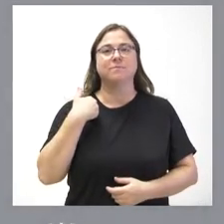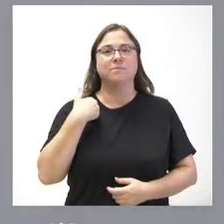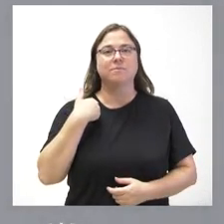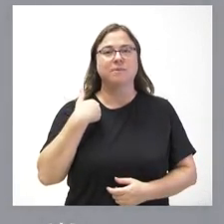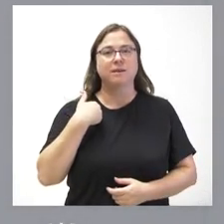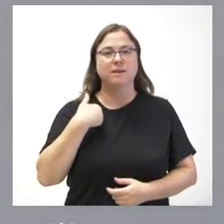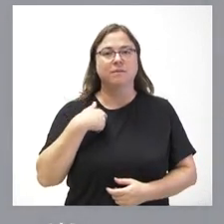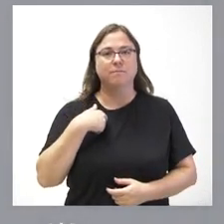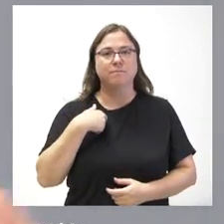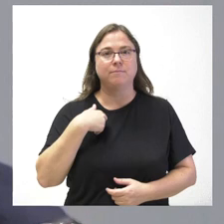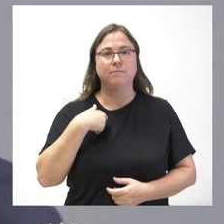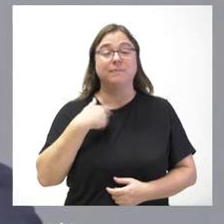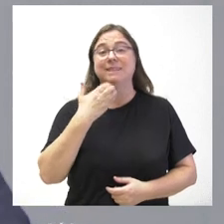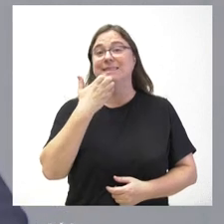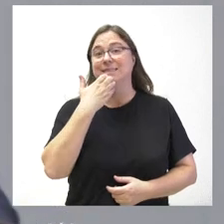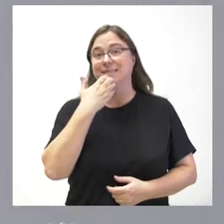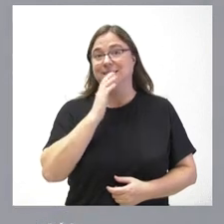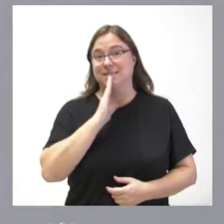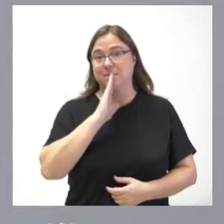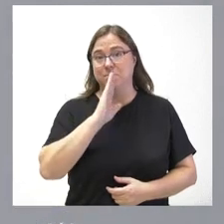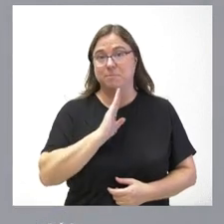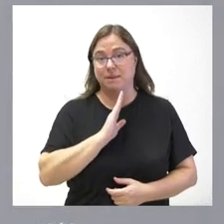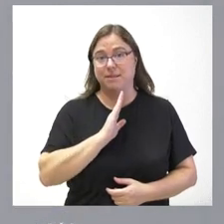si les parece ya